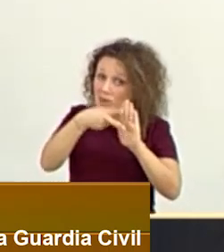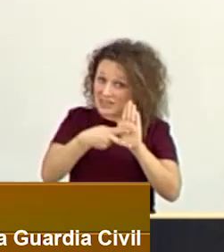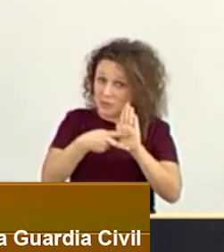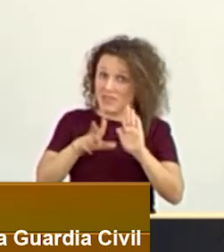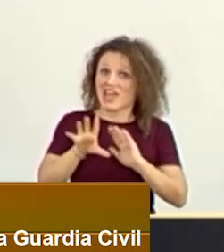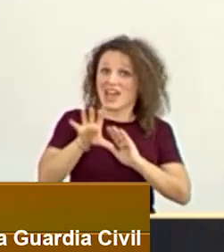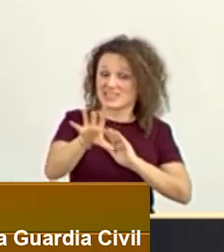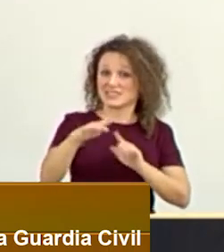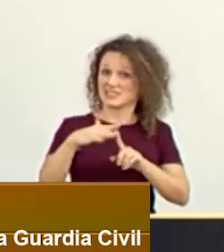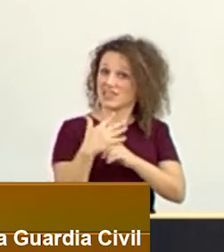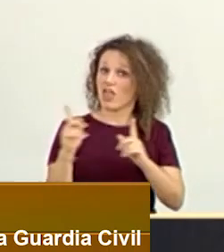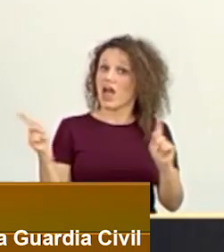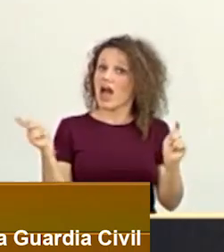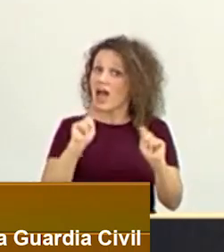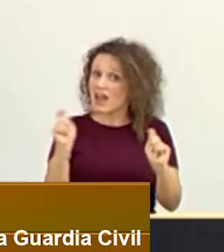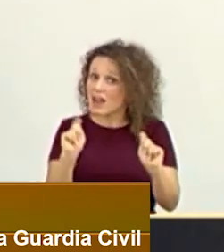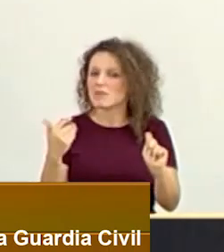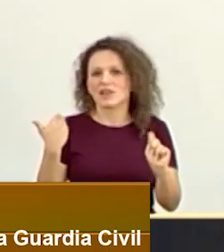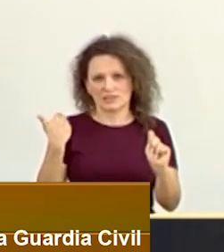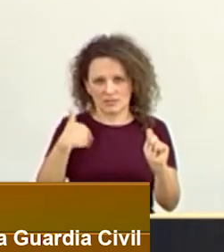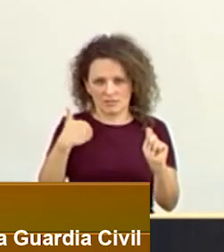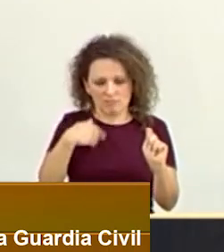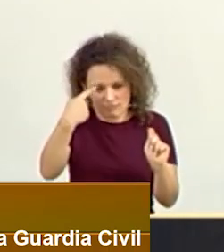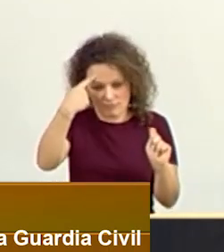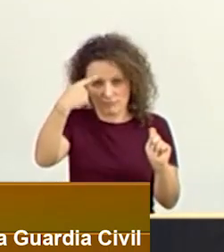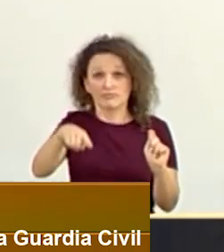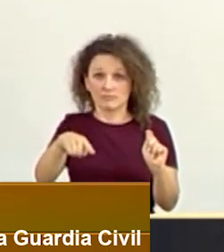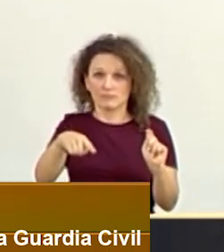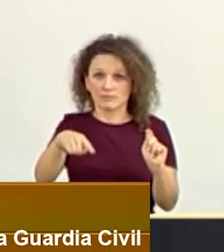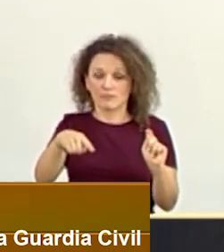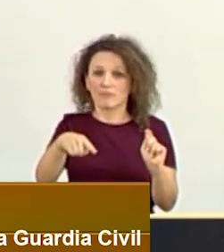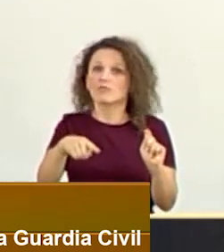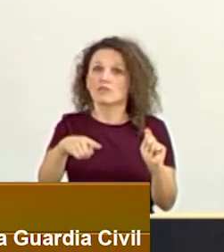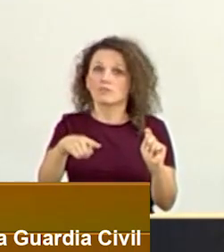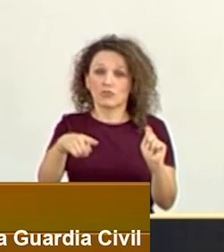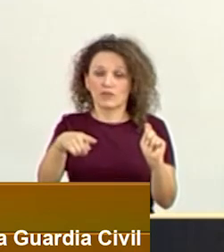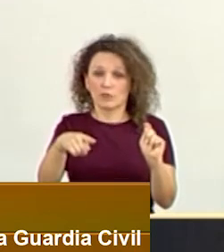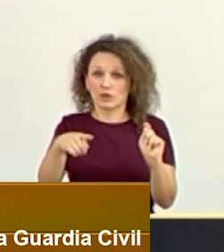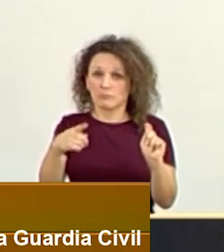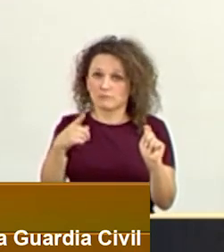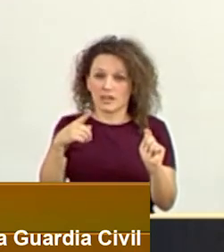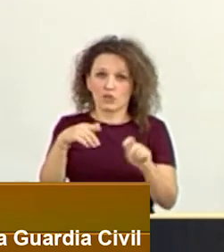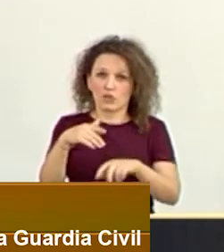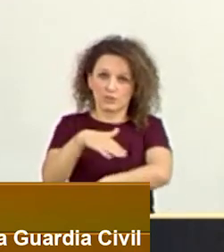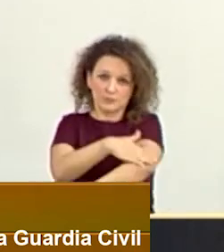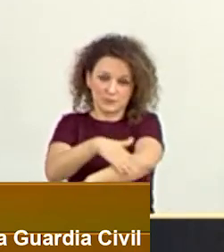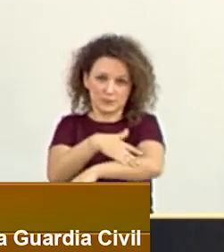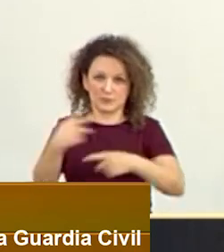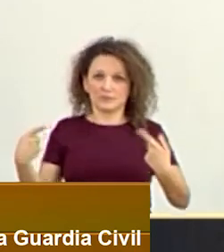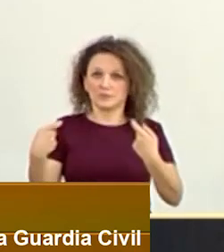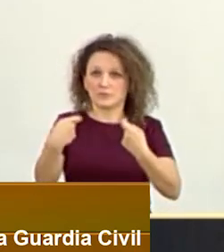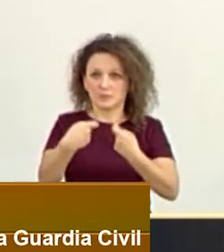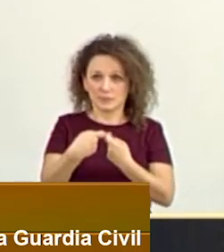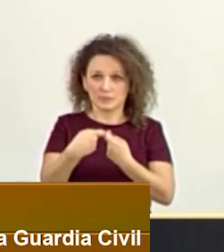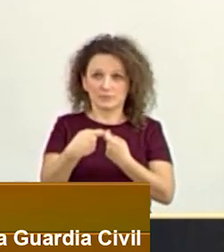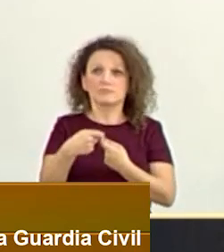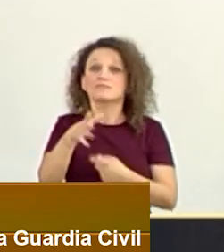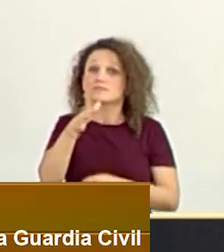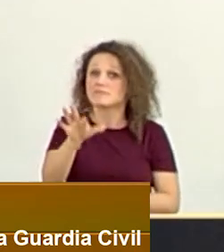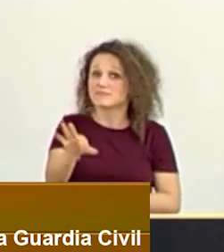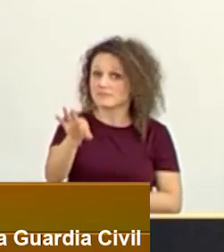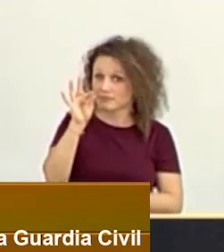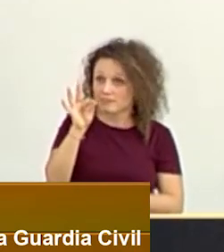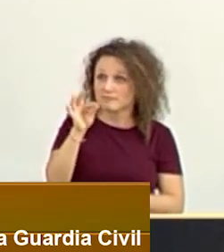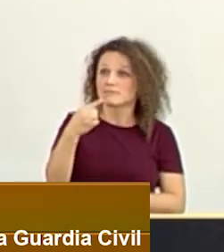permitir, si eso fuese así no se podría permitir, pero vamos, estoy segura que eso no es así, porque la Guardia Civil es imparcial, totalmente y objetiva